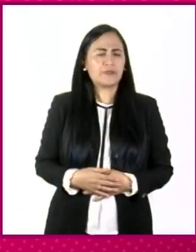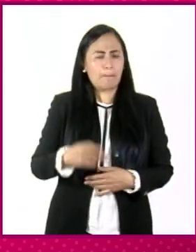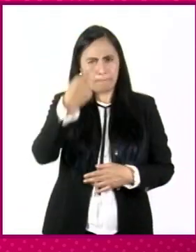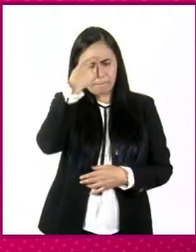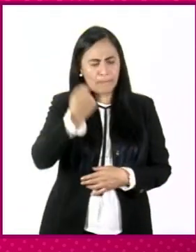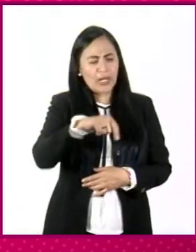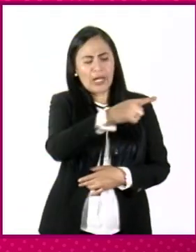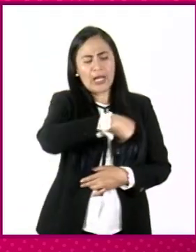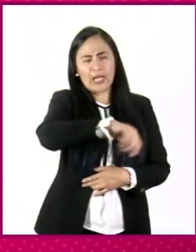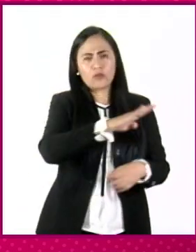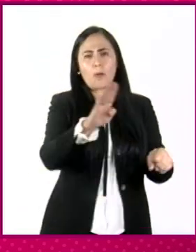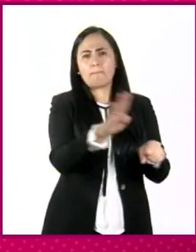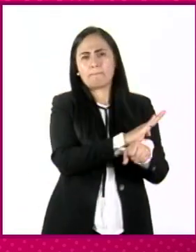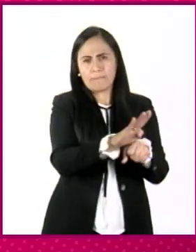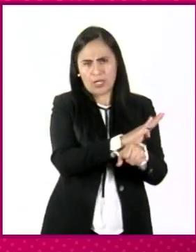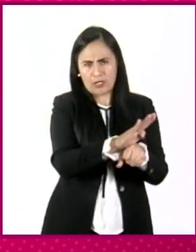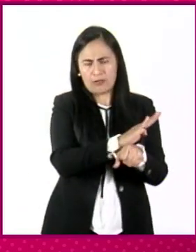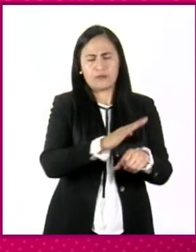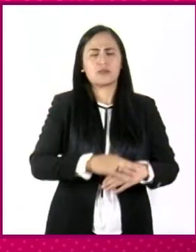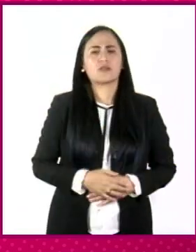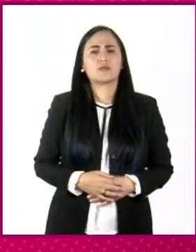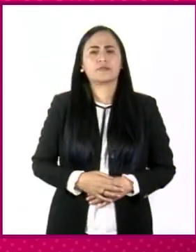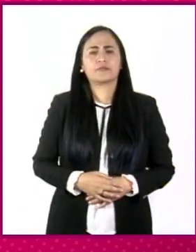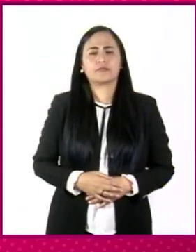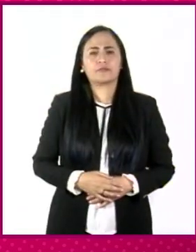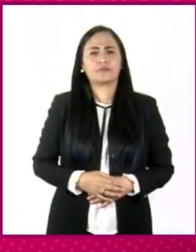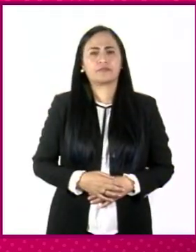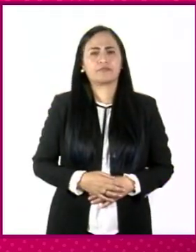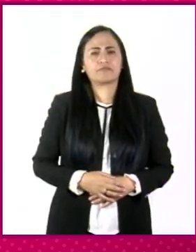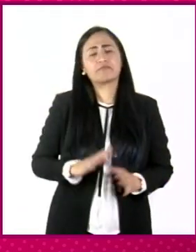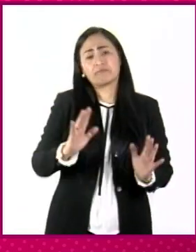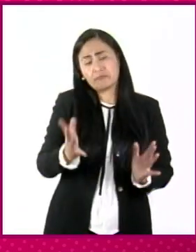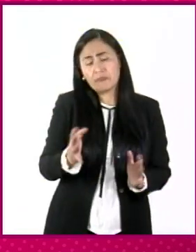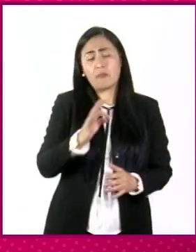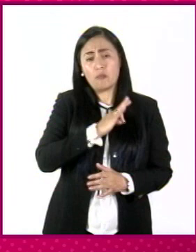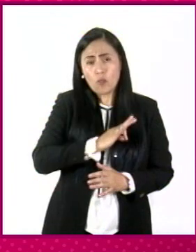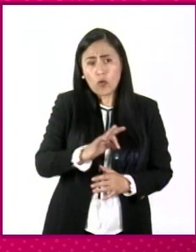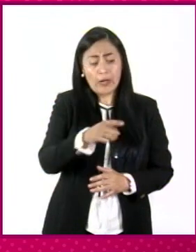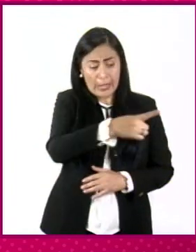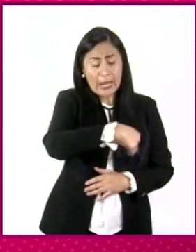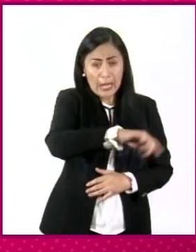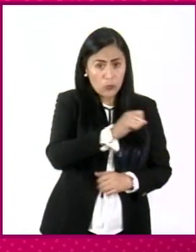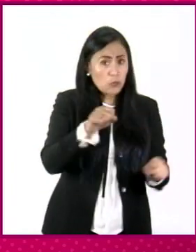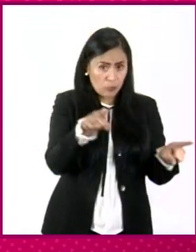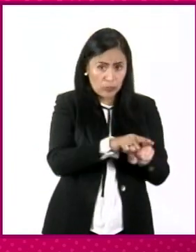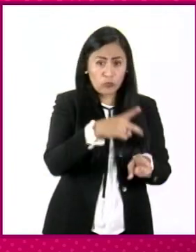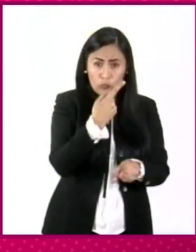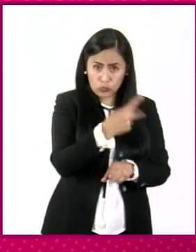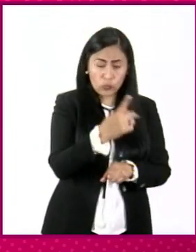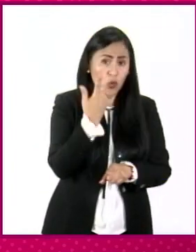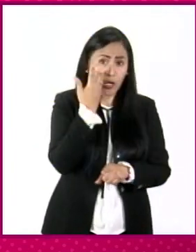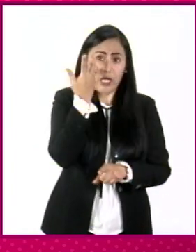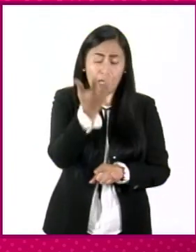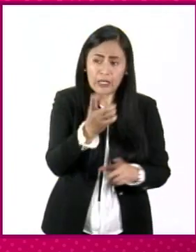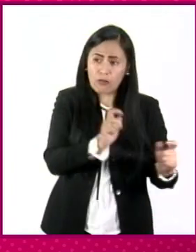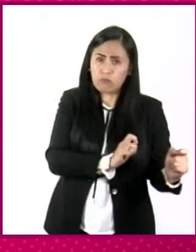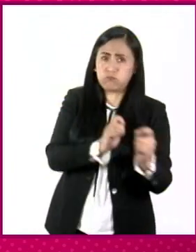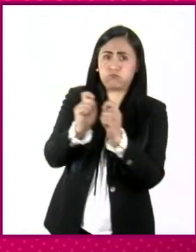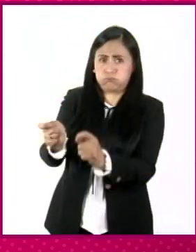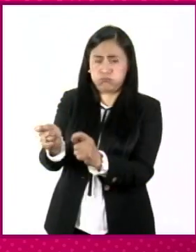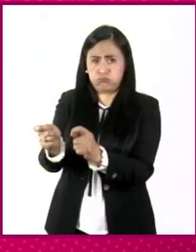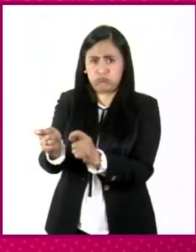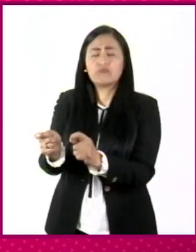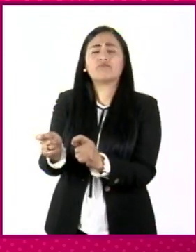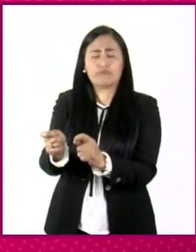este sentido tendrían que ser dotados de alguna forma por esta voluntad que se trasladaría